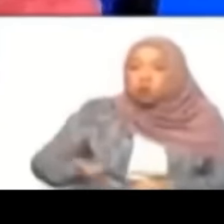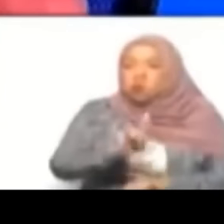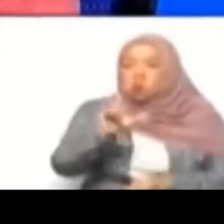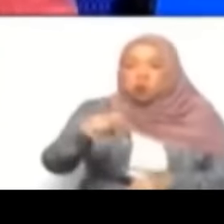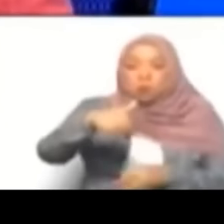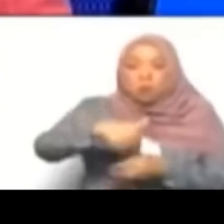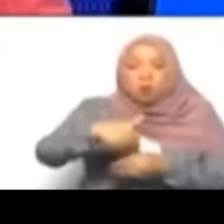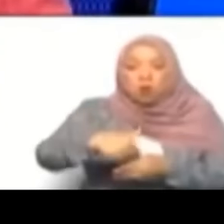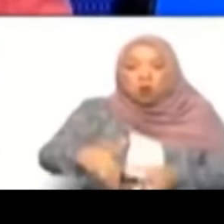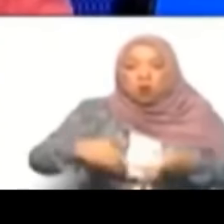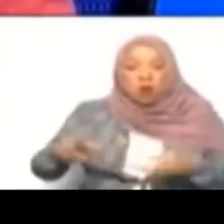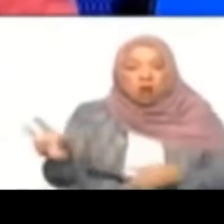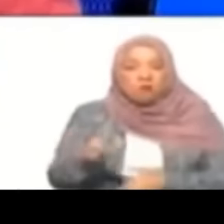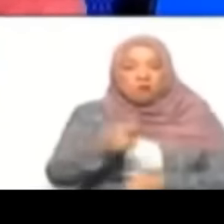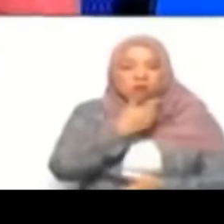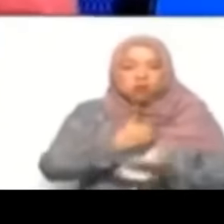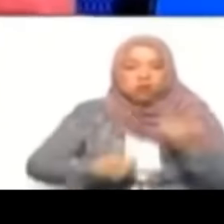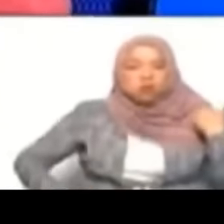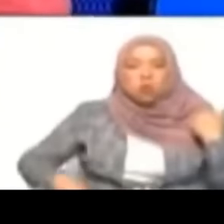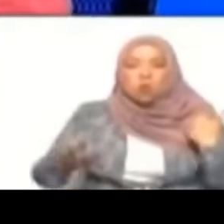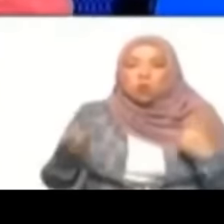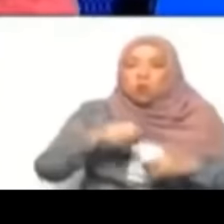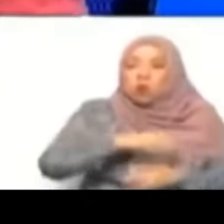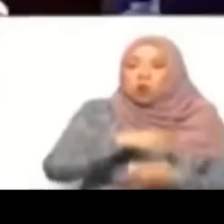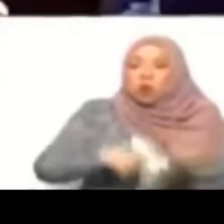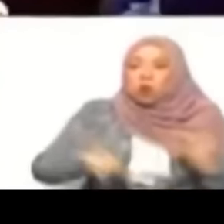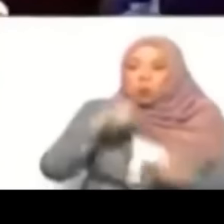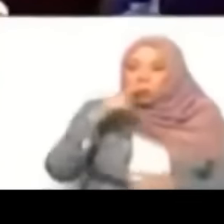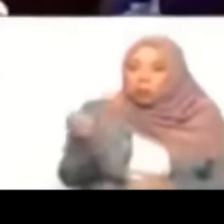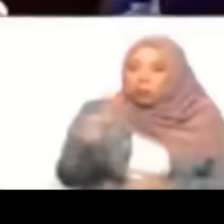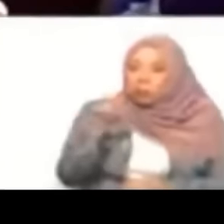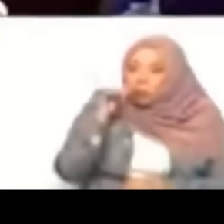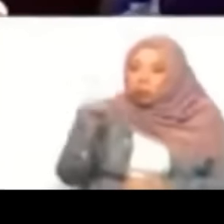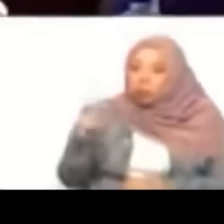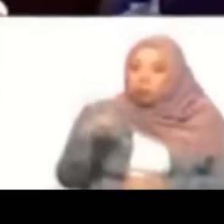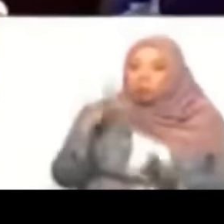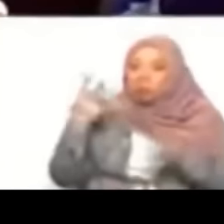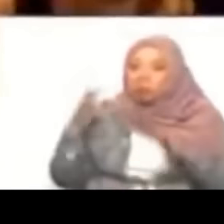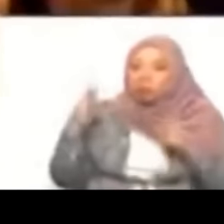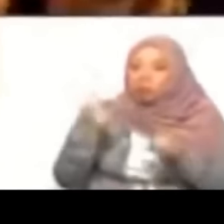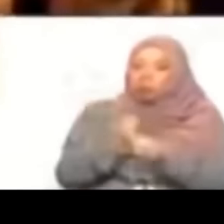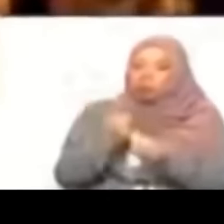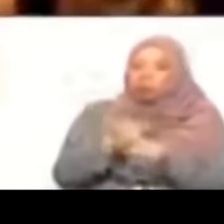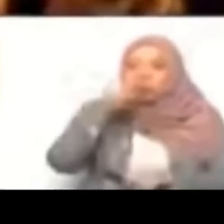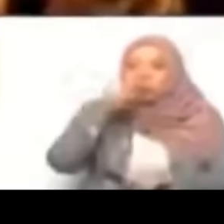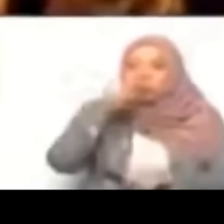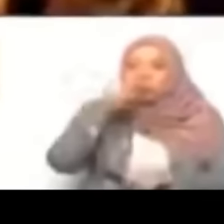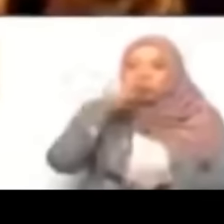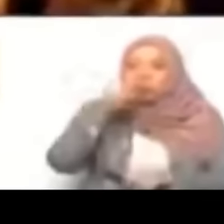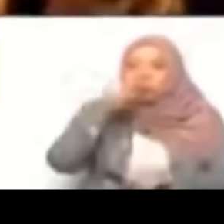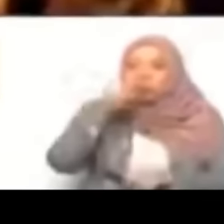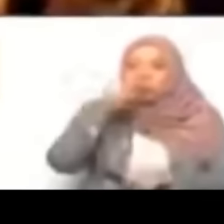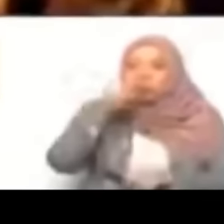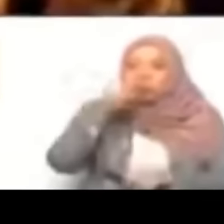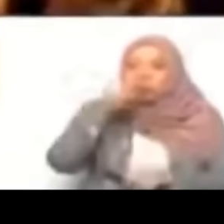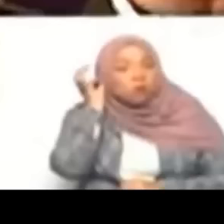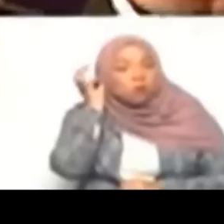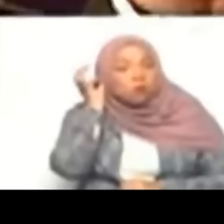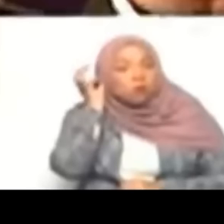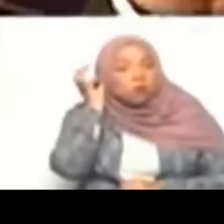fascistas y a toda esa cantidad de peluconas y pelucones. Lo cierto es que